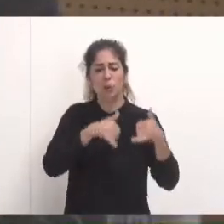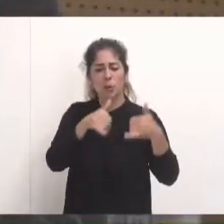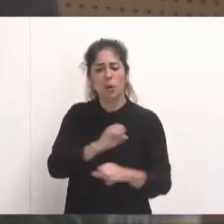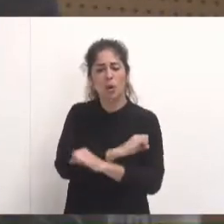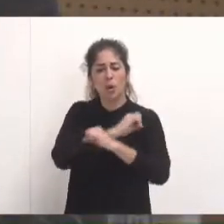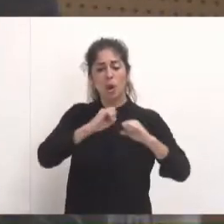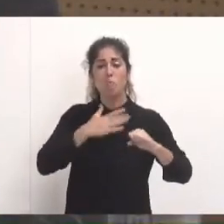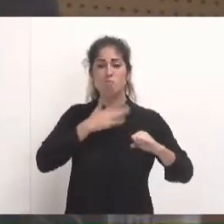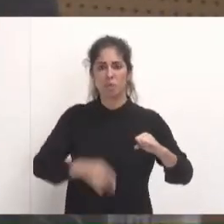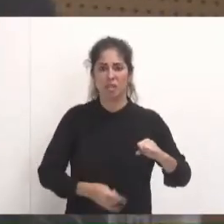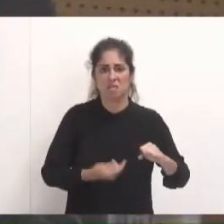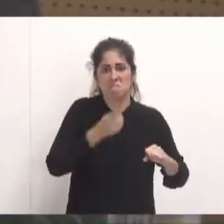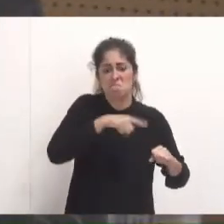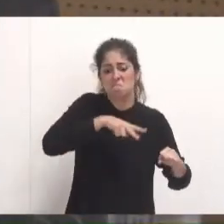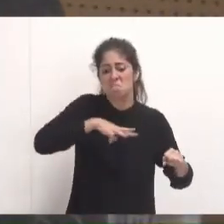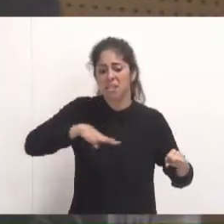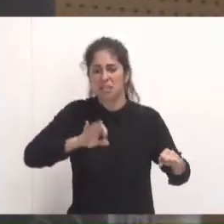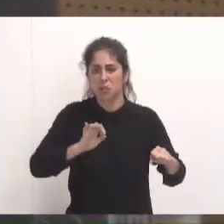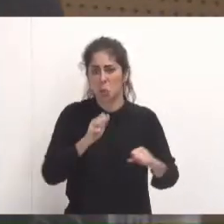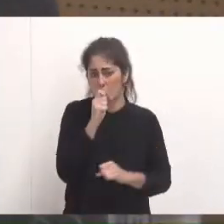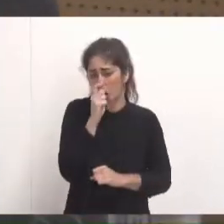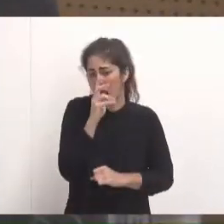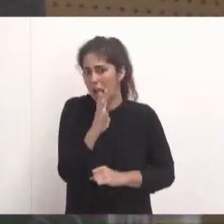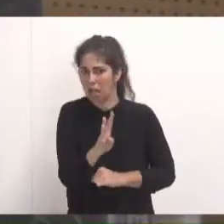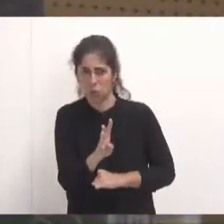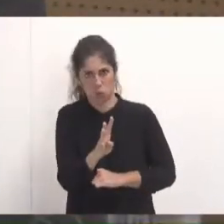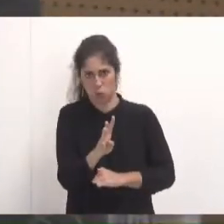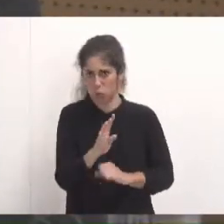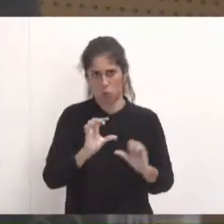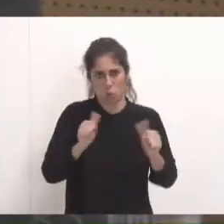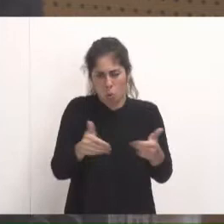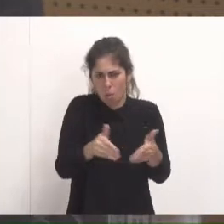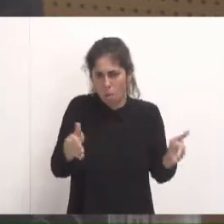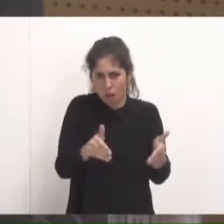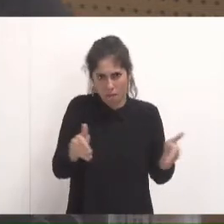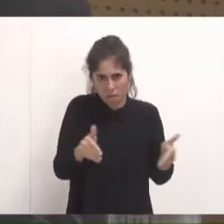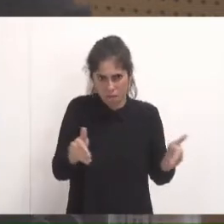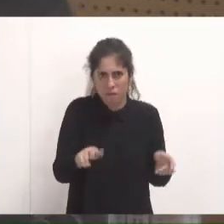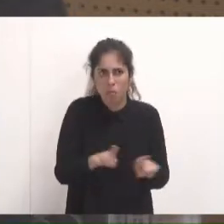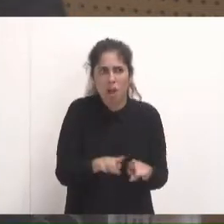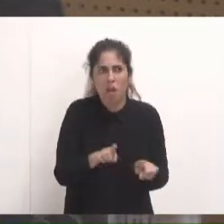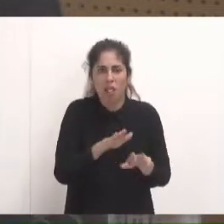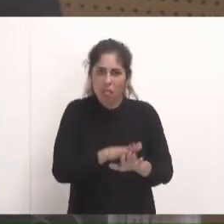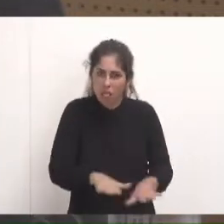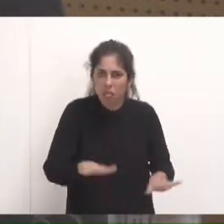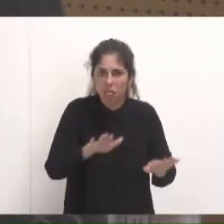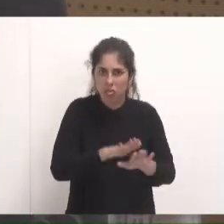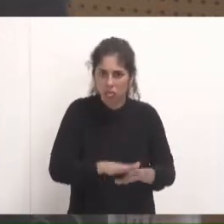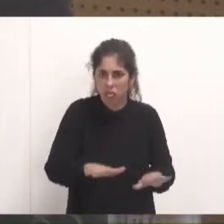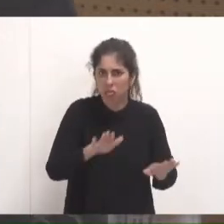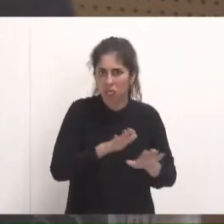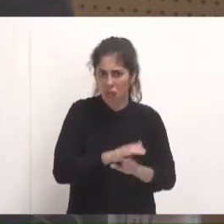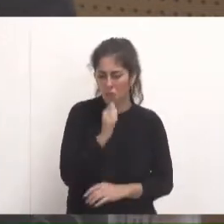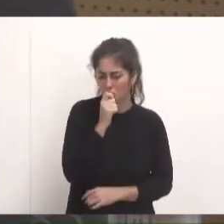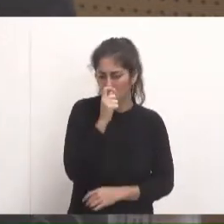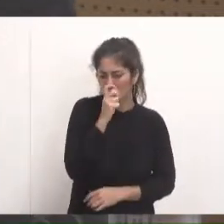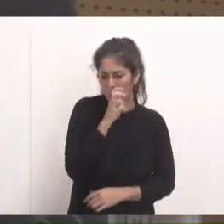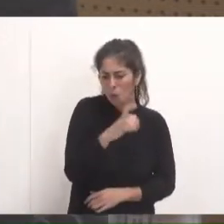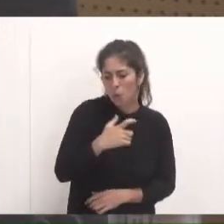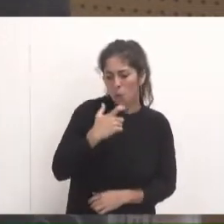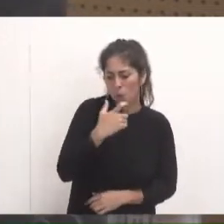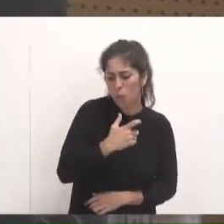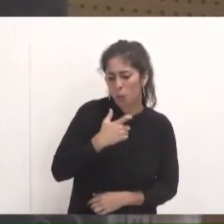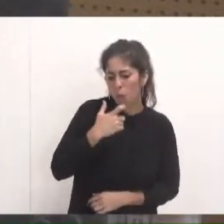meses o puede durar años, una fase inicial de implantación y de asentamiento más lento, pero que después se pueden disparar, lo que nos lleva de nuevo